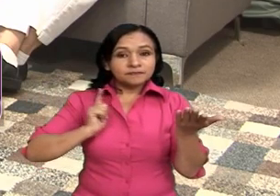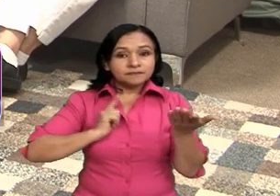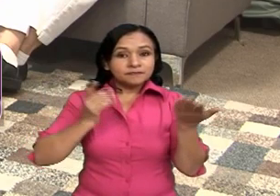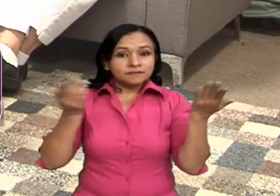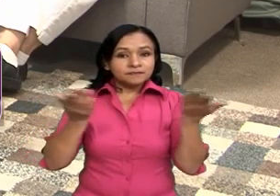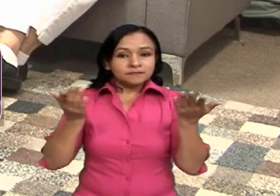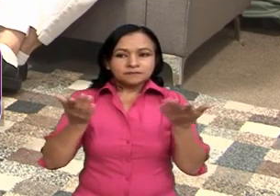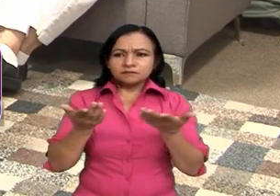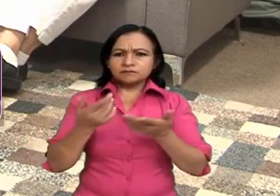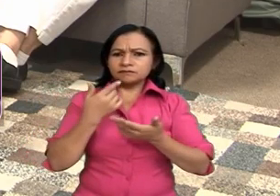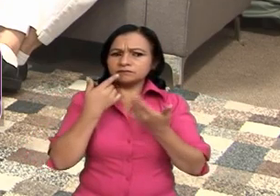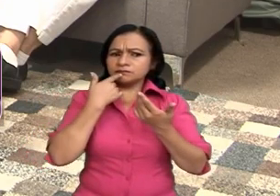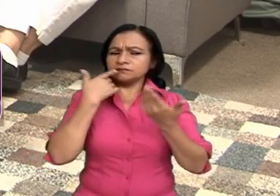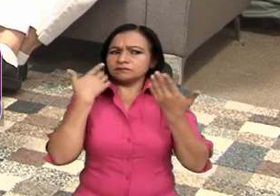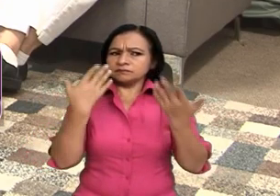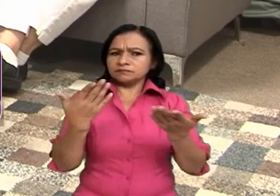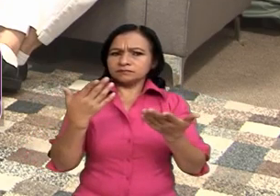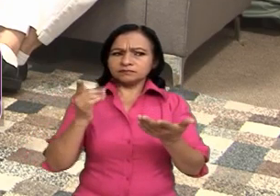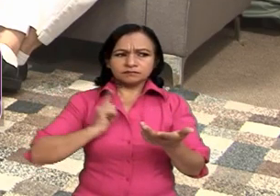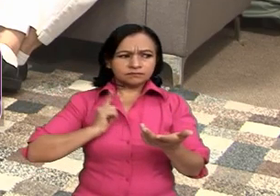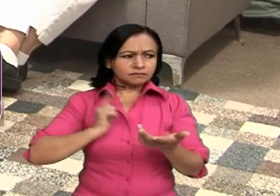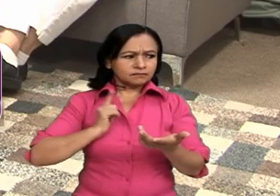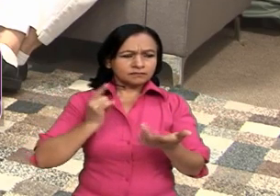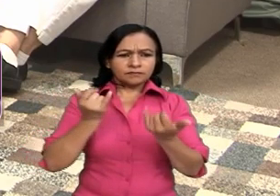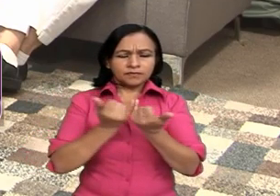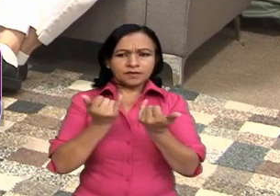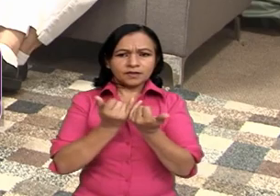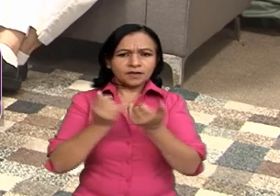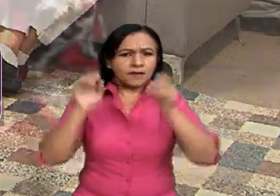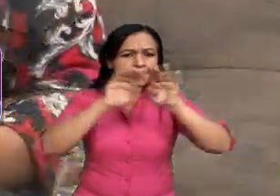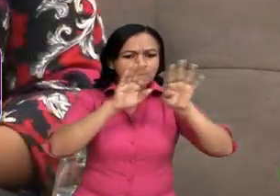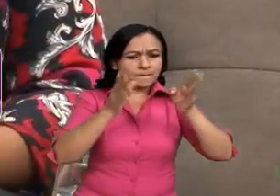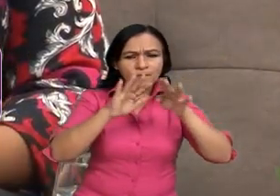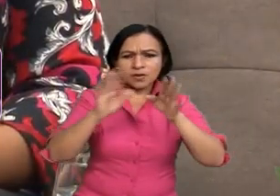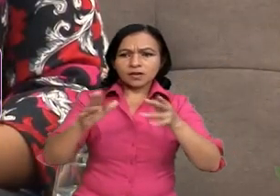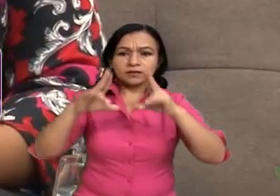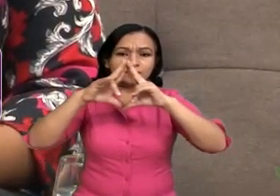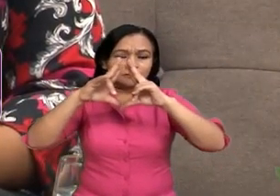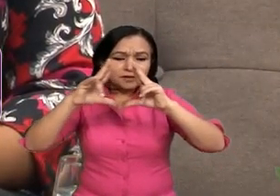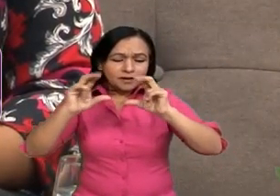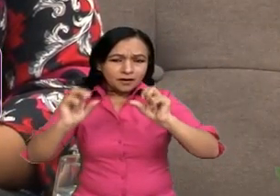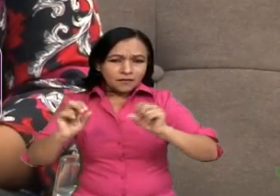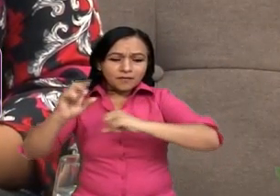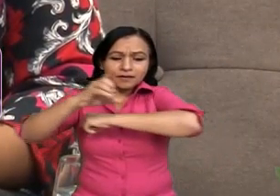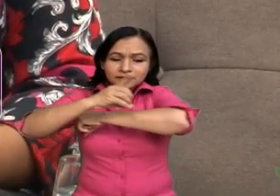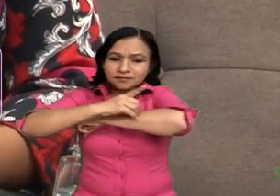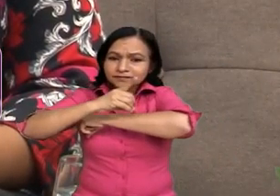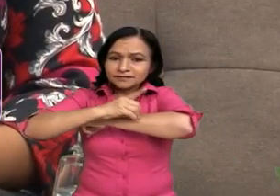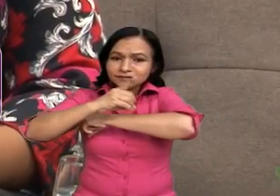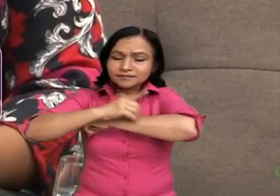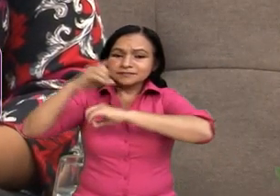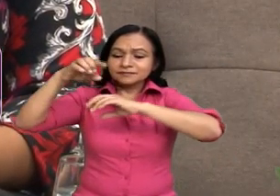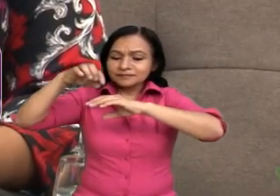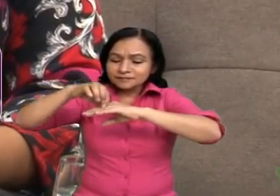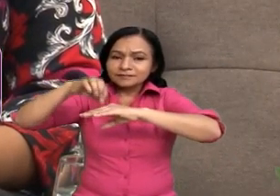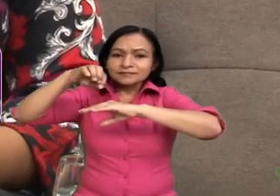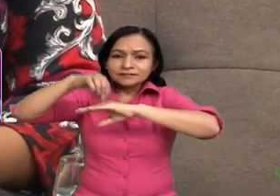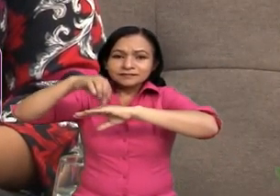ninguna justificación para tener relegado el papel de las mujeres. Y esta nicaragüita, con el comandante Daniel, con la